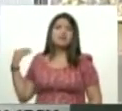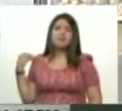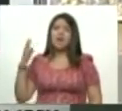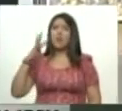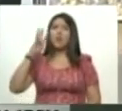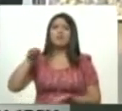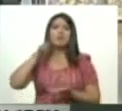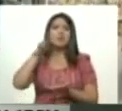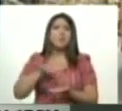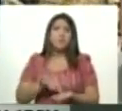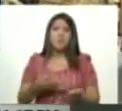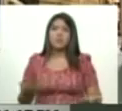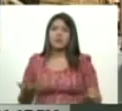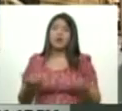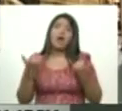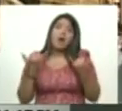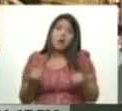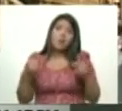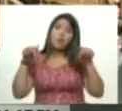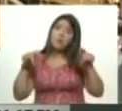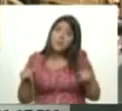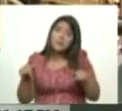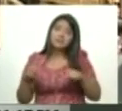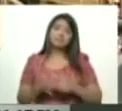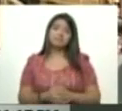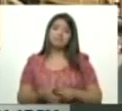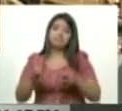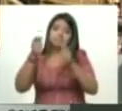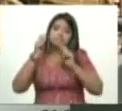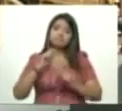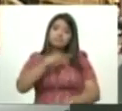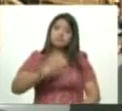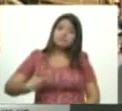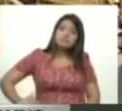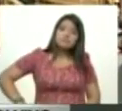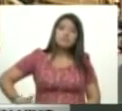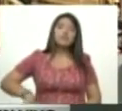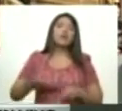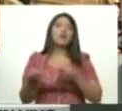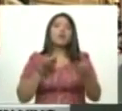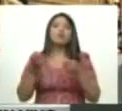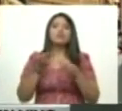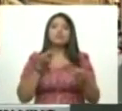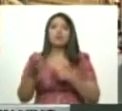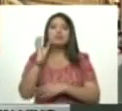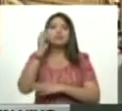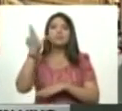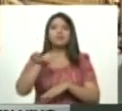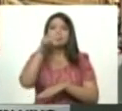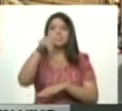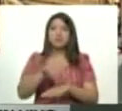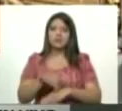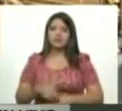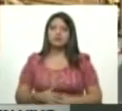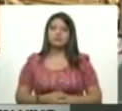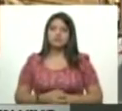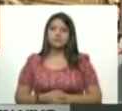republicano, y es quien a partir de hoy ostenta las riendas del Parlamento de